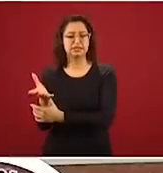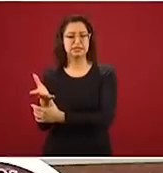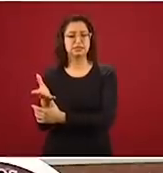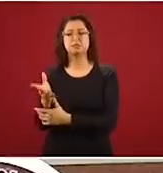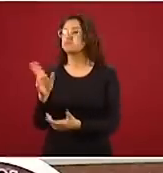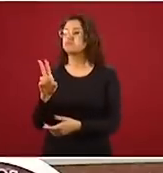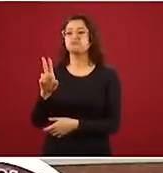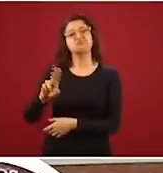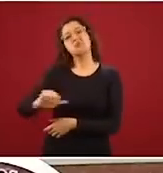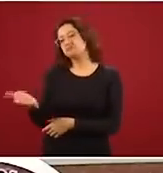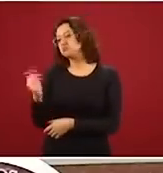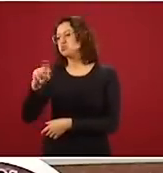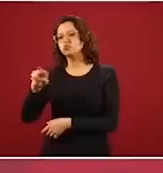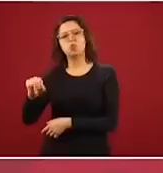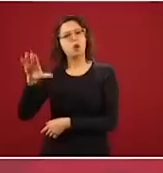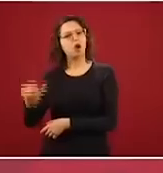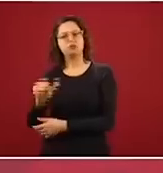quienes nunca entraron a la cárcel,